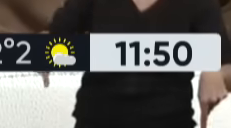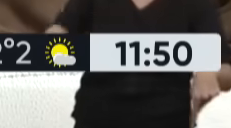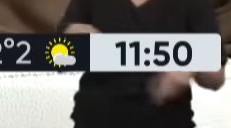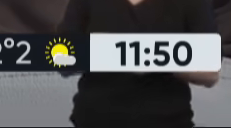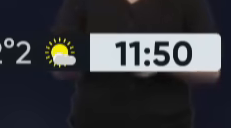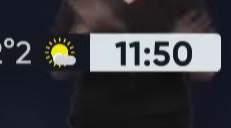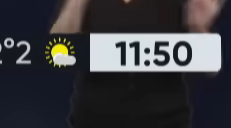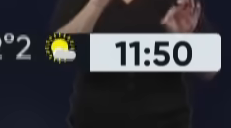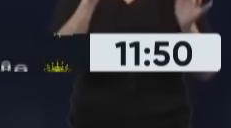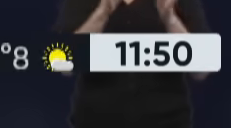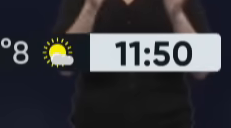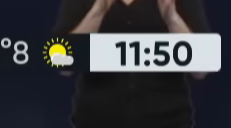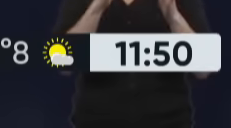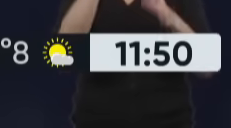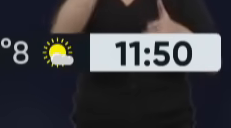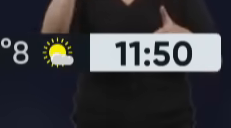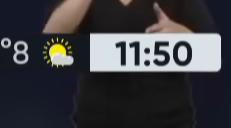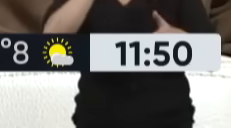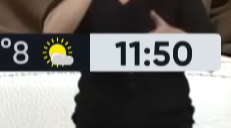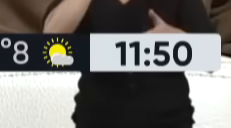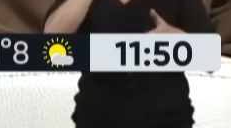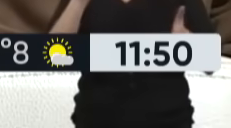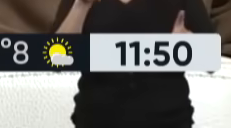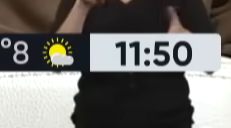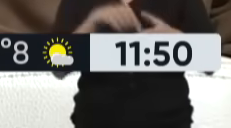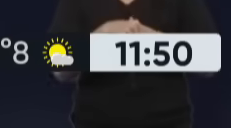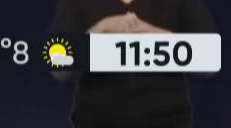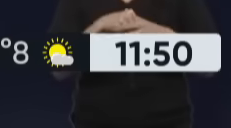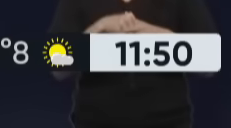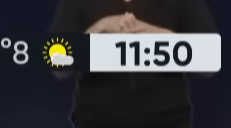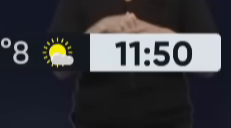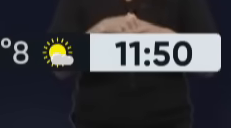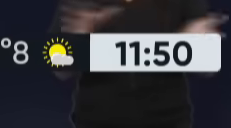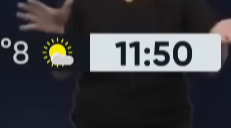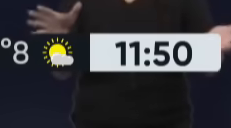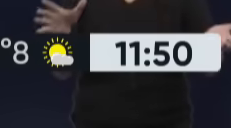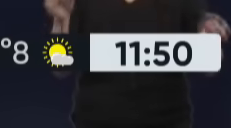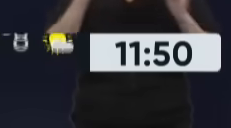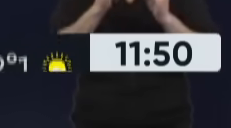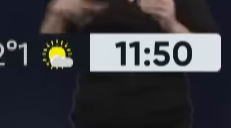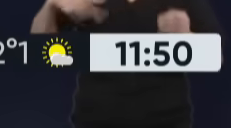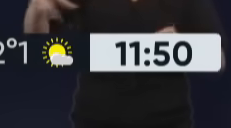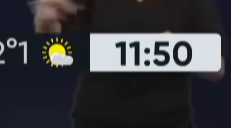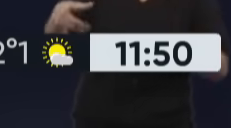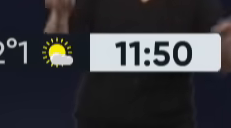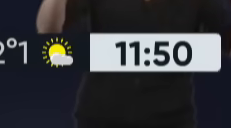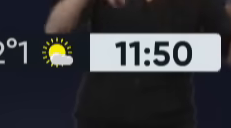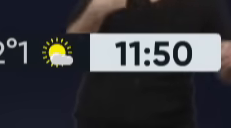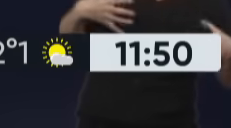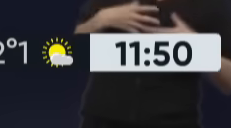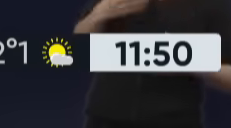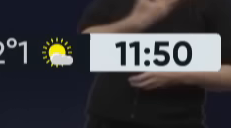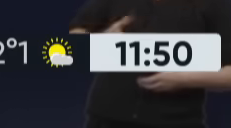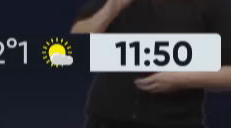Primero dijo, dijo él por eso. Primero dijo que sí, incluso se le atribuyó. Nos alegramos que el malviviente, el malhechor que